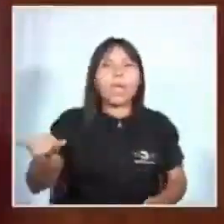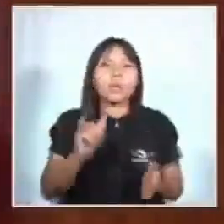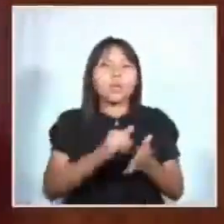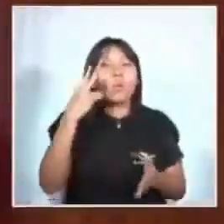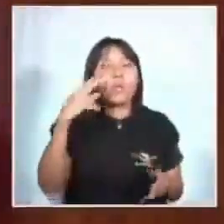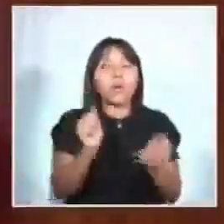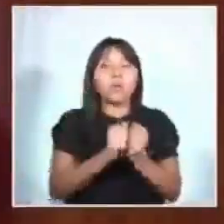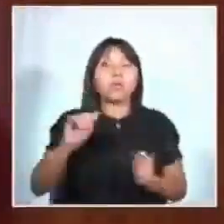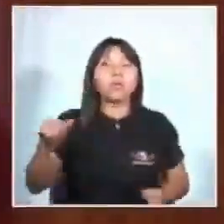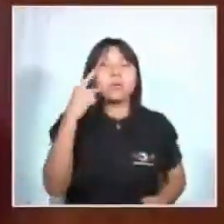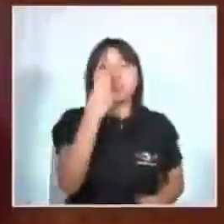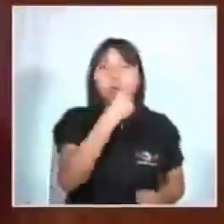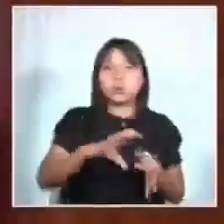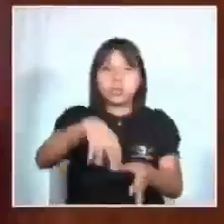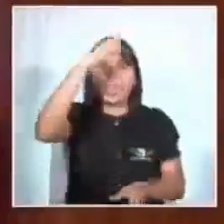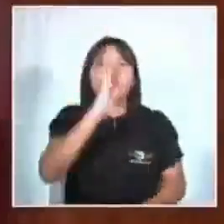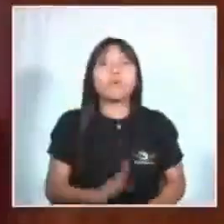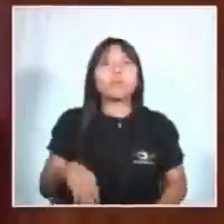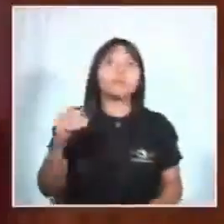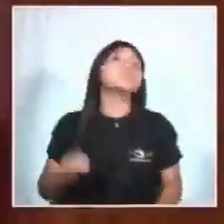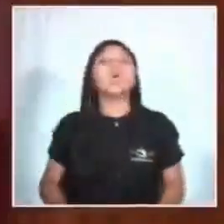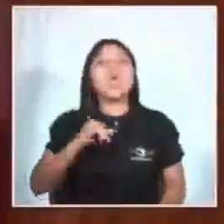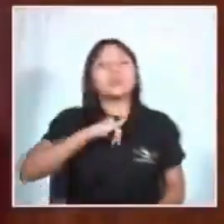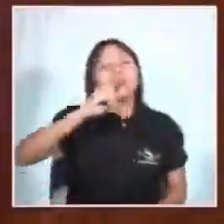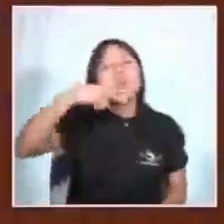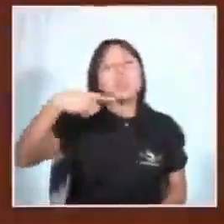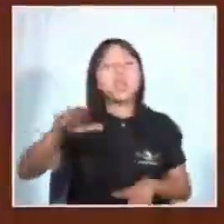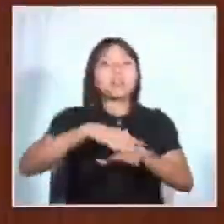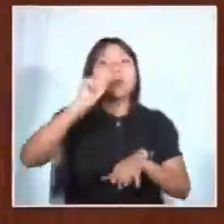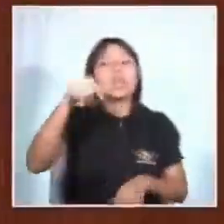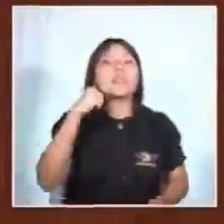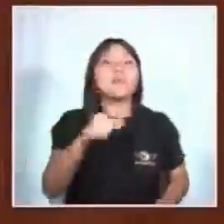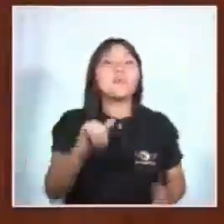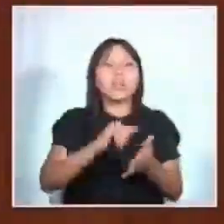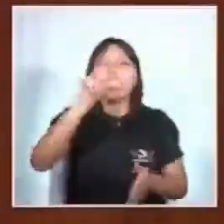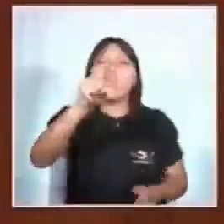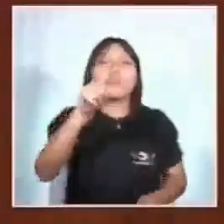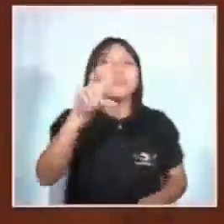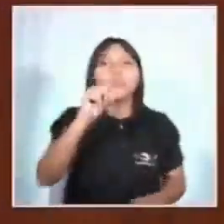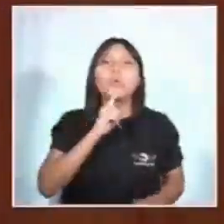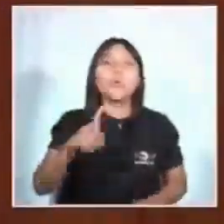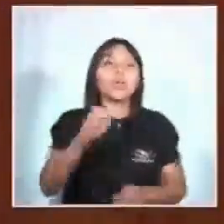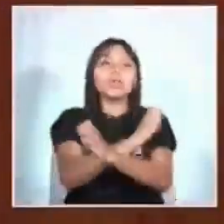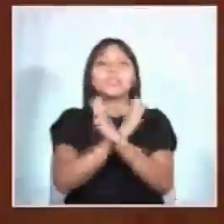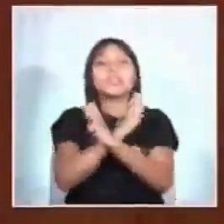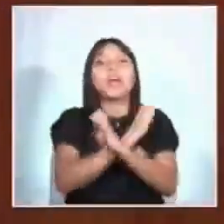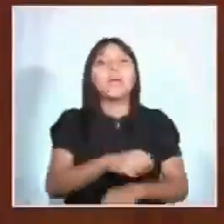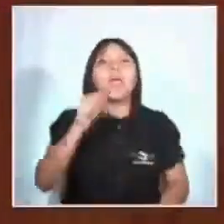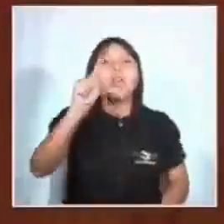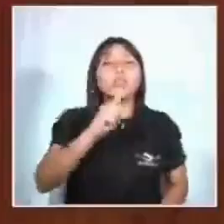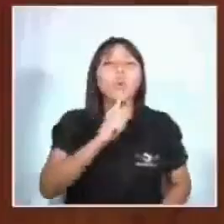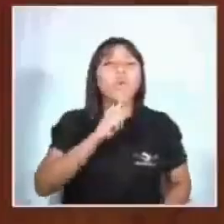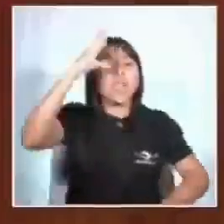ojos de Dios. En esta tarde yo declaro sobre ti, mujer, que tú no eres esclava, tú